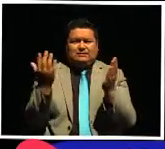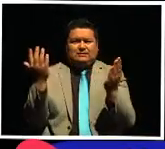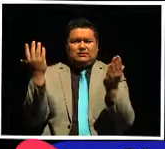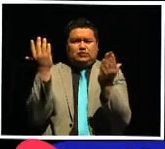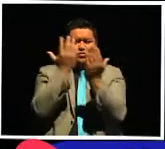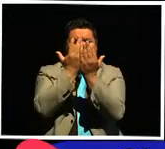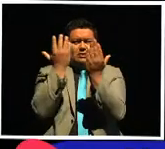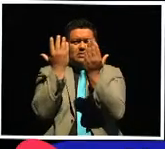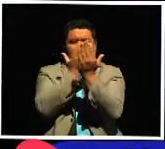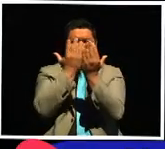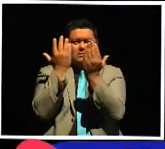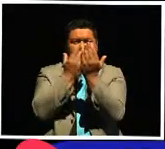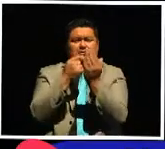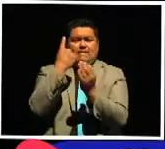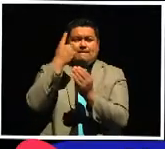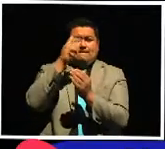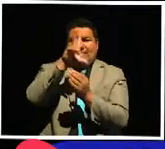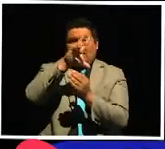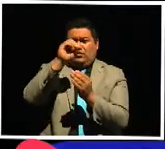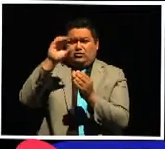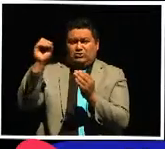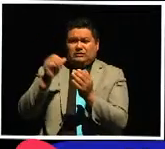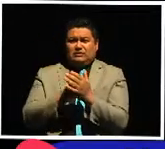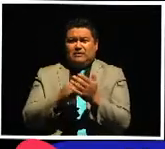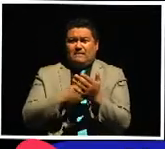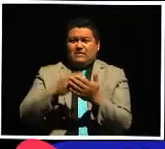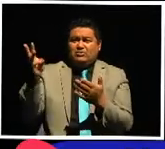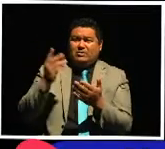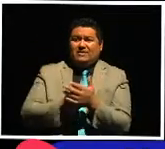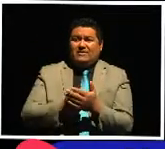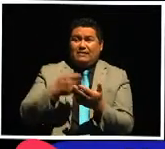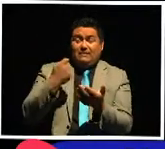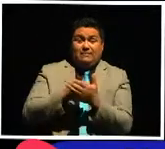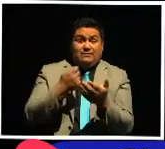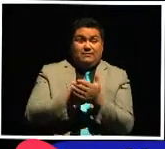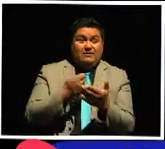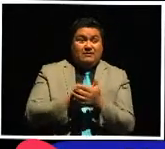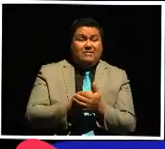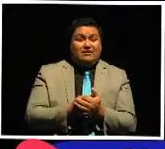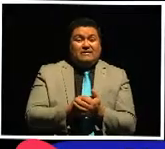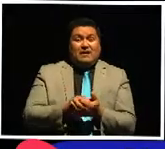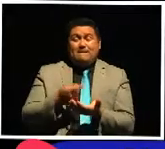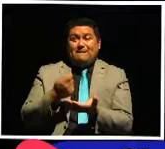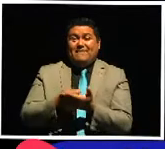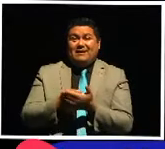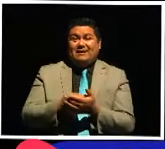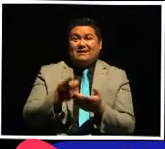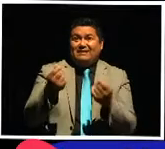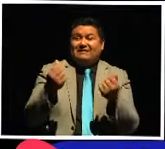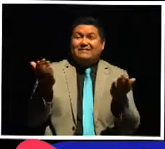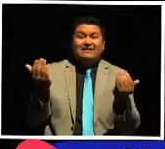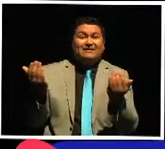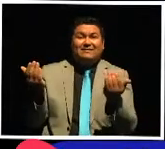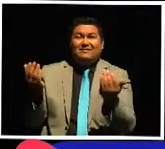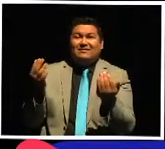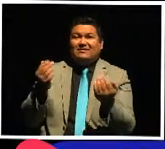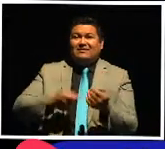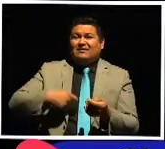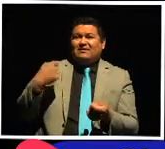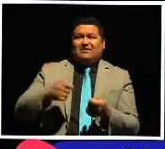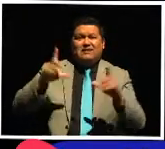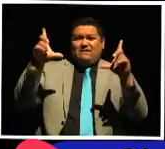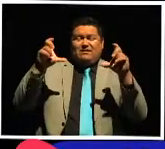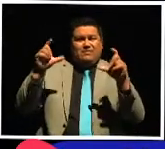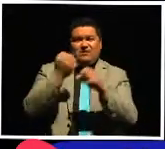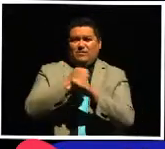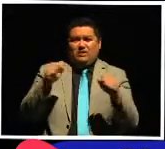alguien te pide 1.800 millones de pesos para hacer una imagen de un agujero negro, hay que decir no, no podemos hacer una imagen